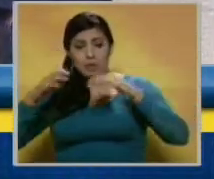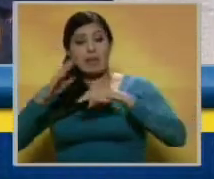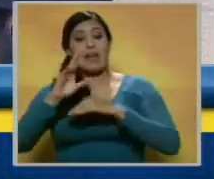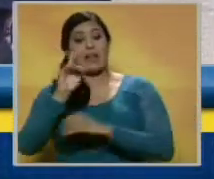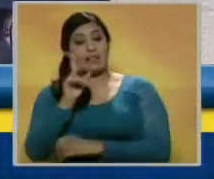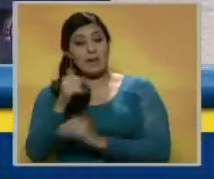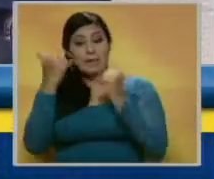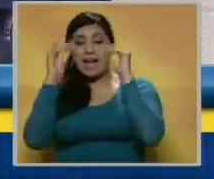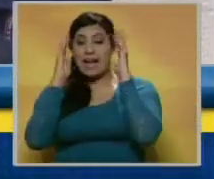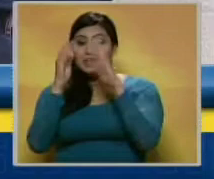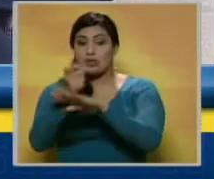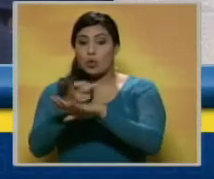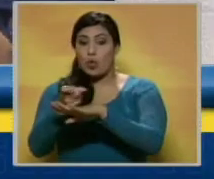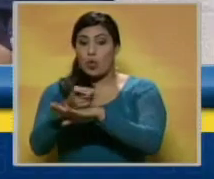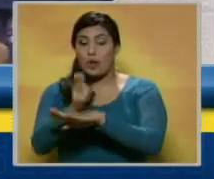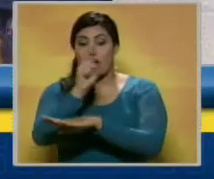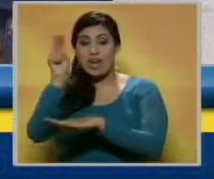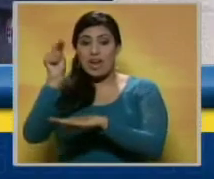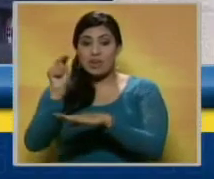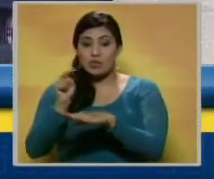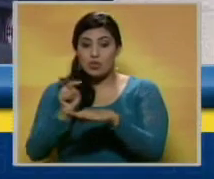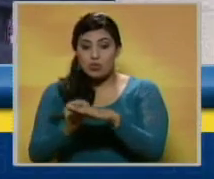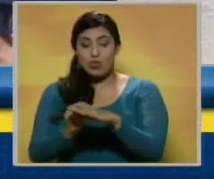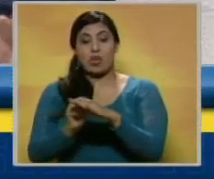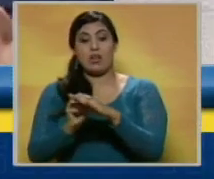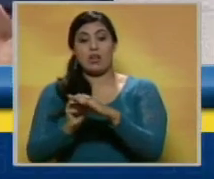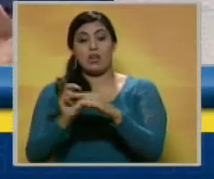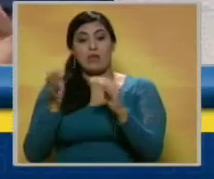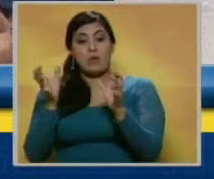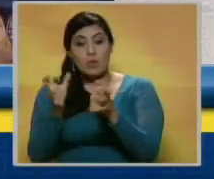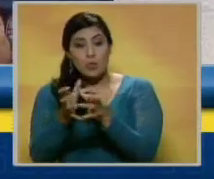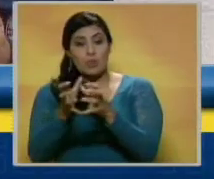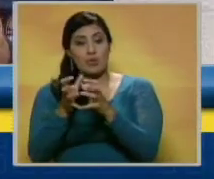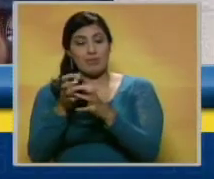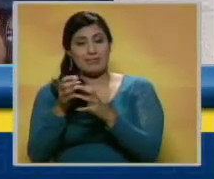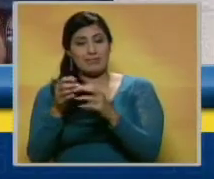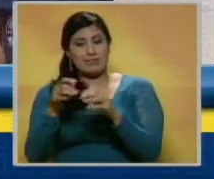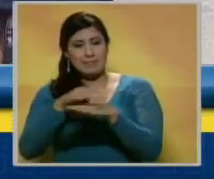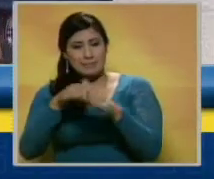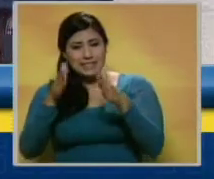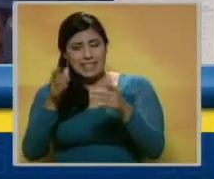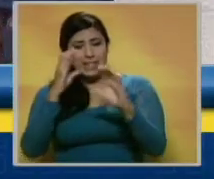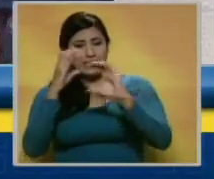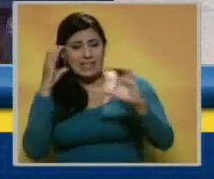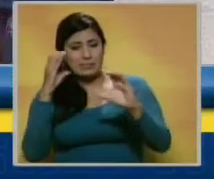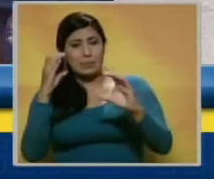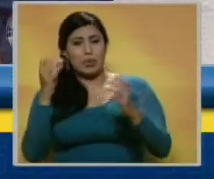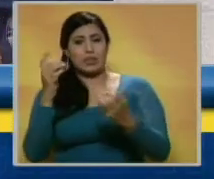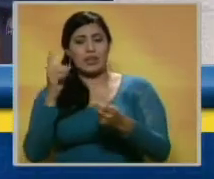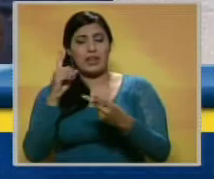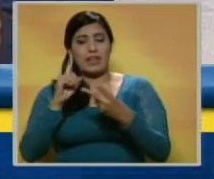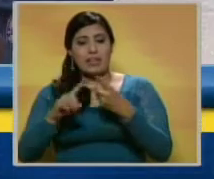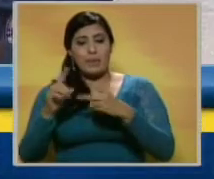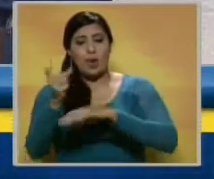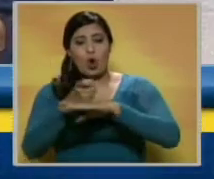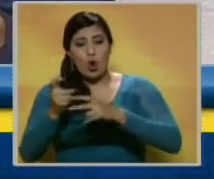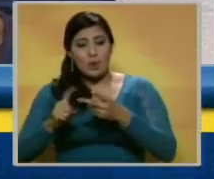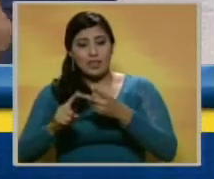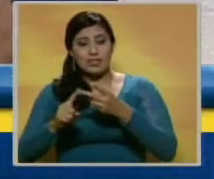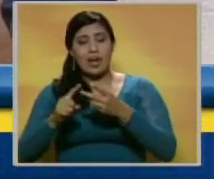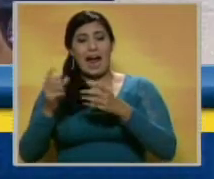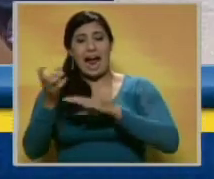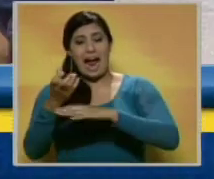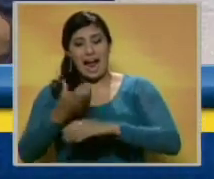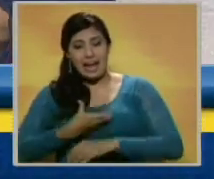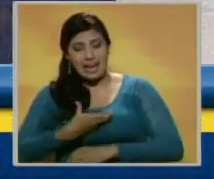gobernación y el gobierno nacional con las maquinarias del sector, bien sea el Ministerio de Transporte Terrestre, la gobernación, la alcaldía,